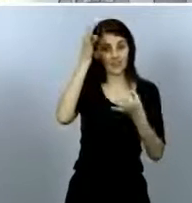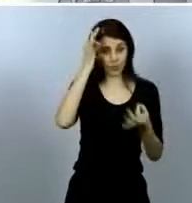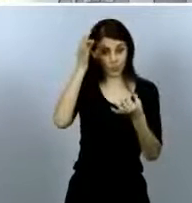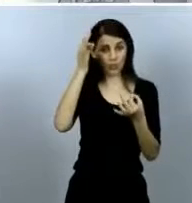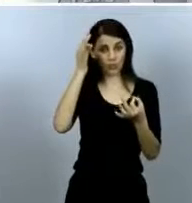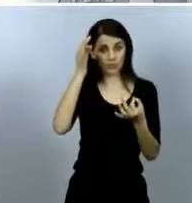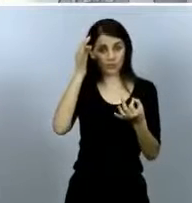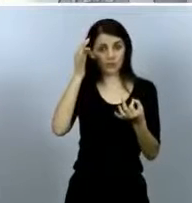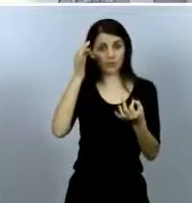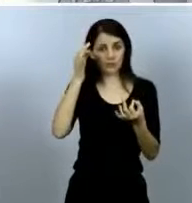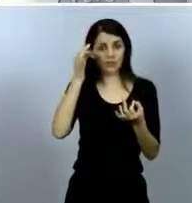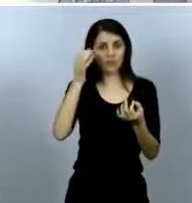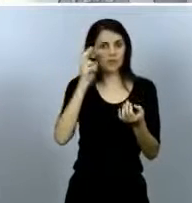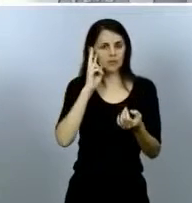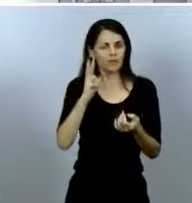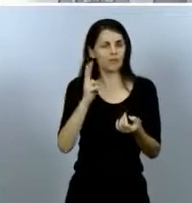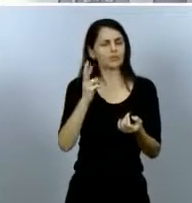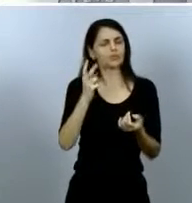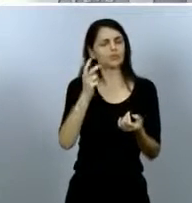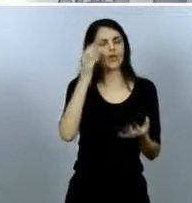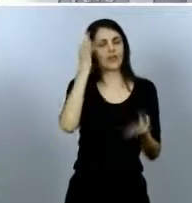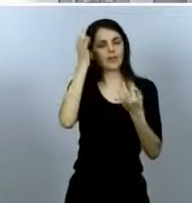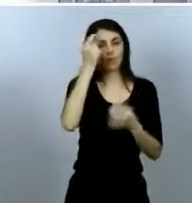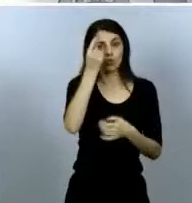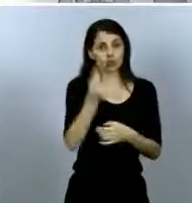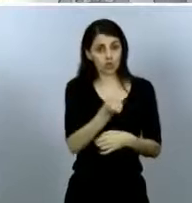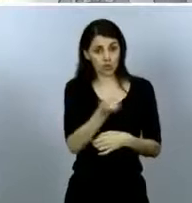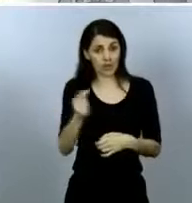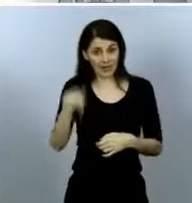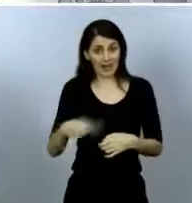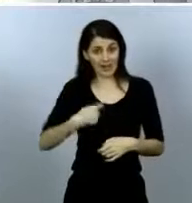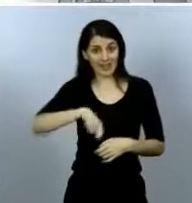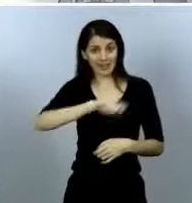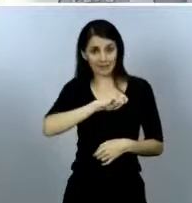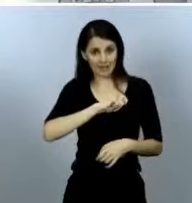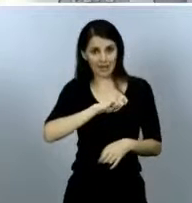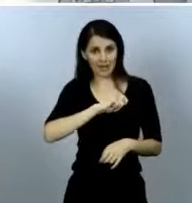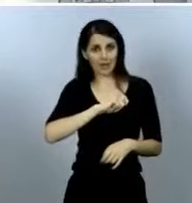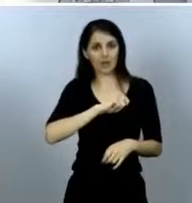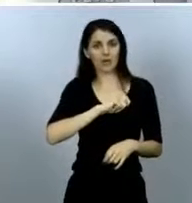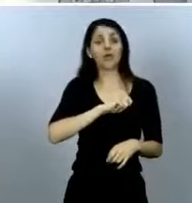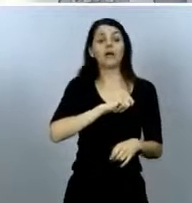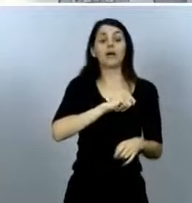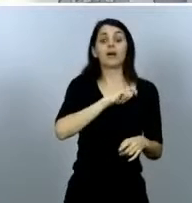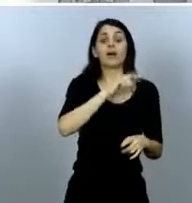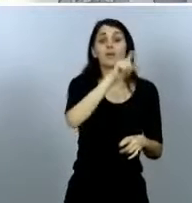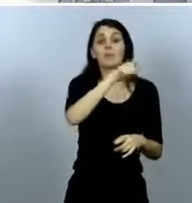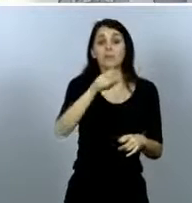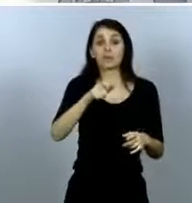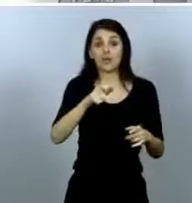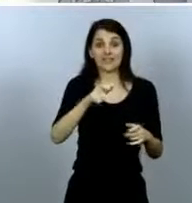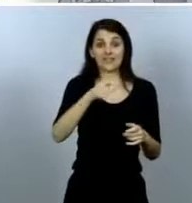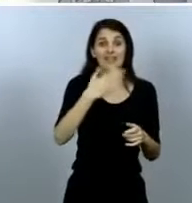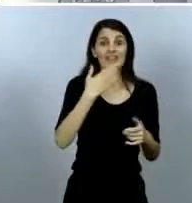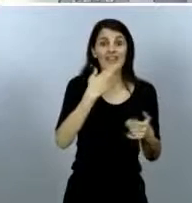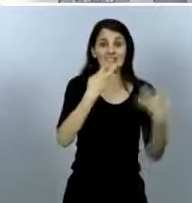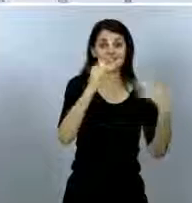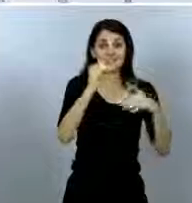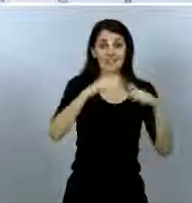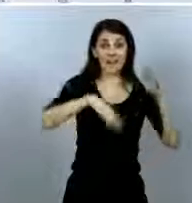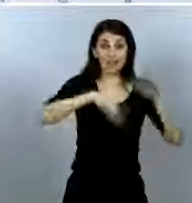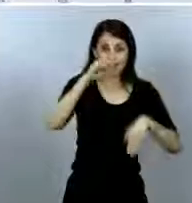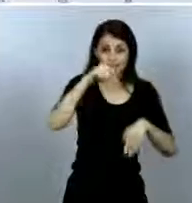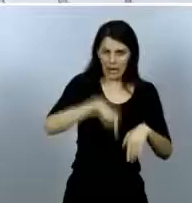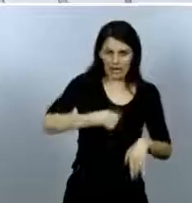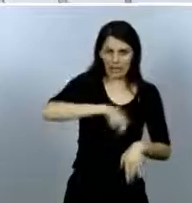los datos totales de casos que ha habido en españa se nos quedarían un 4% para los mayores de 70 años todo esto